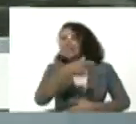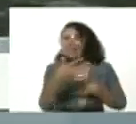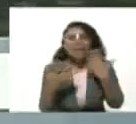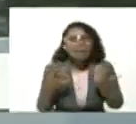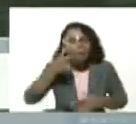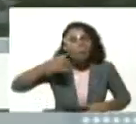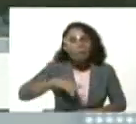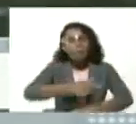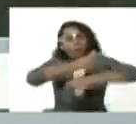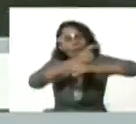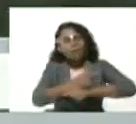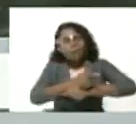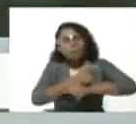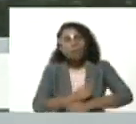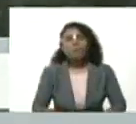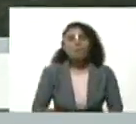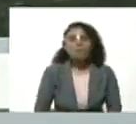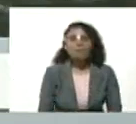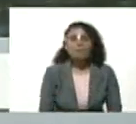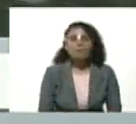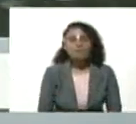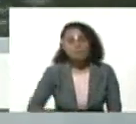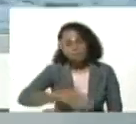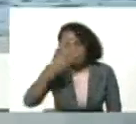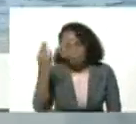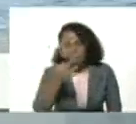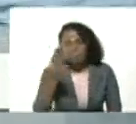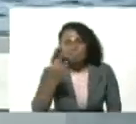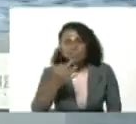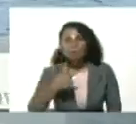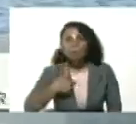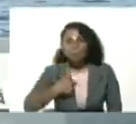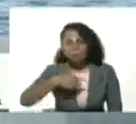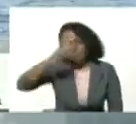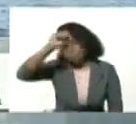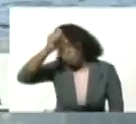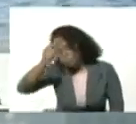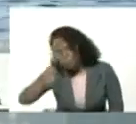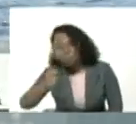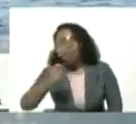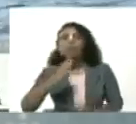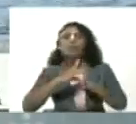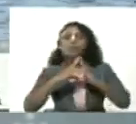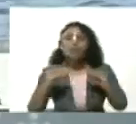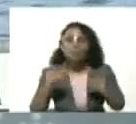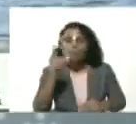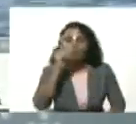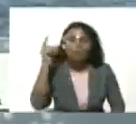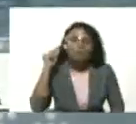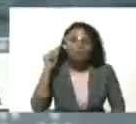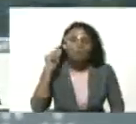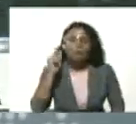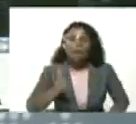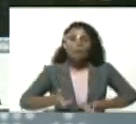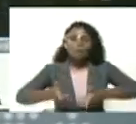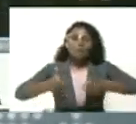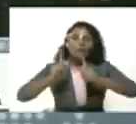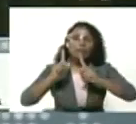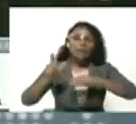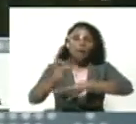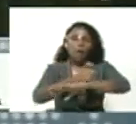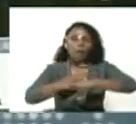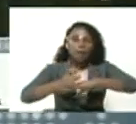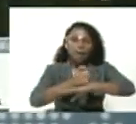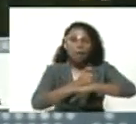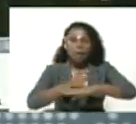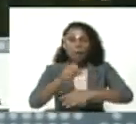pueblo en armas. De verdad, mi reconocimiento a todos y a todas, a las autoridades,